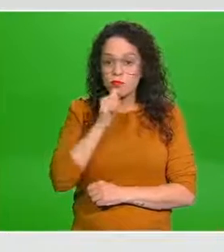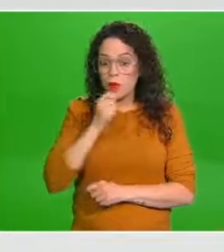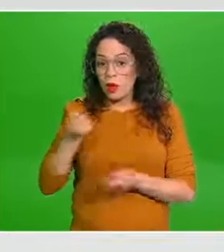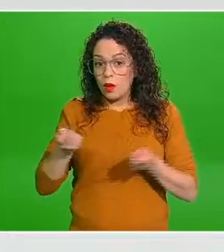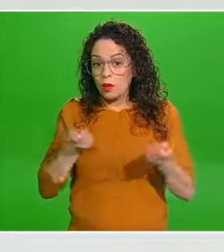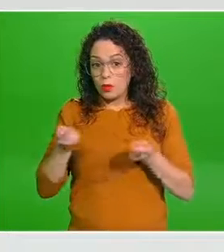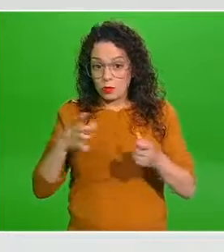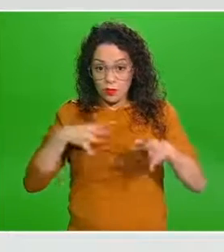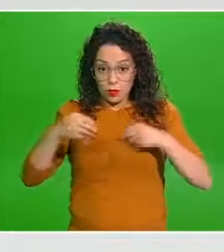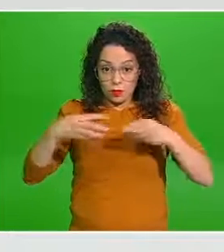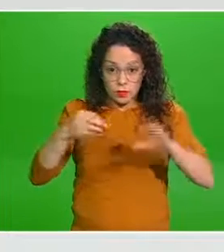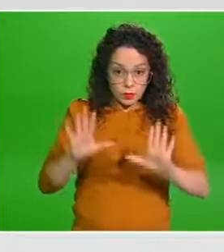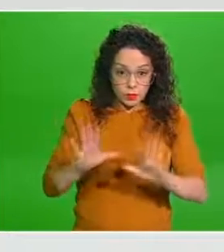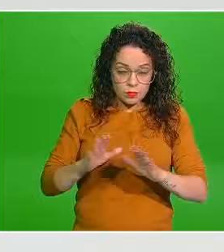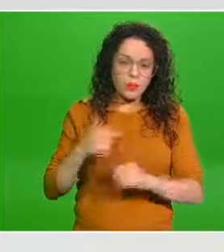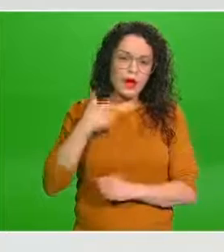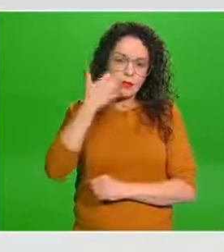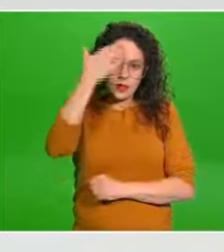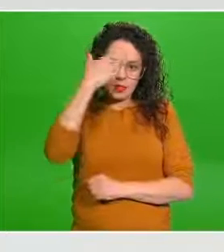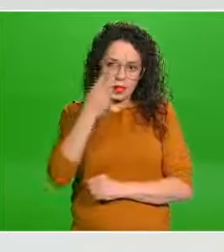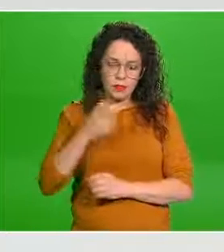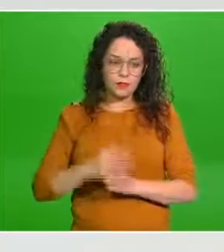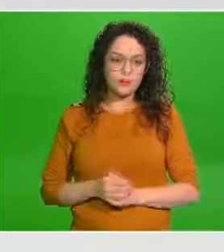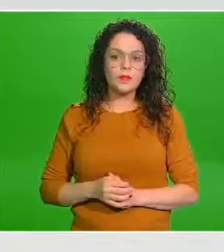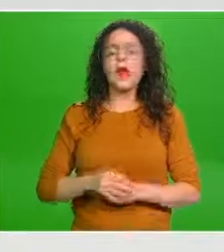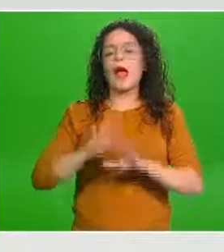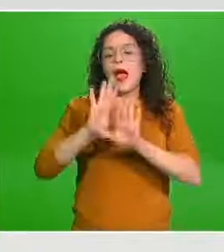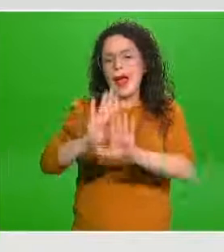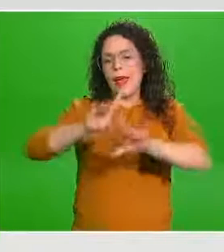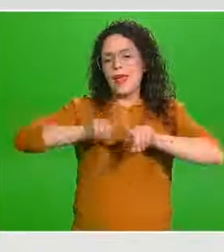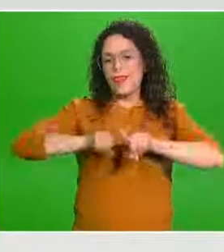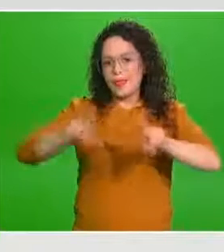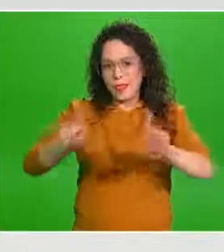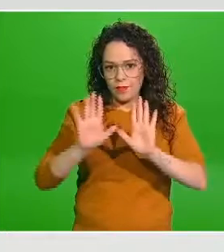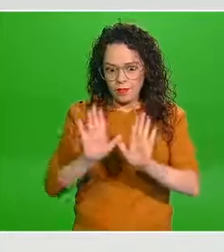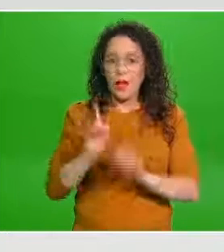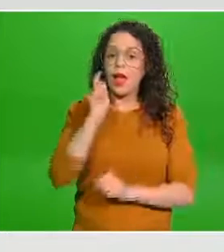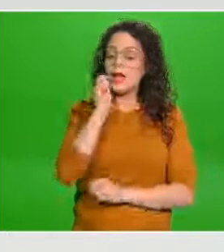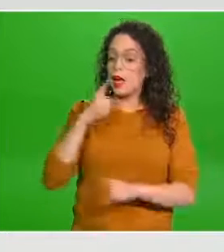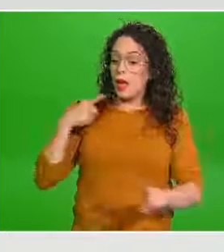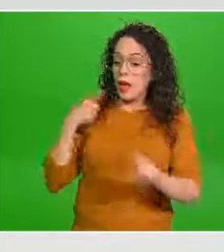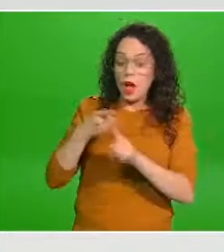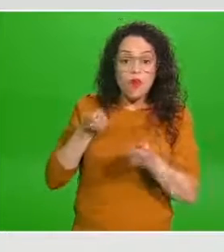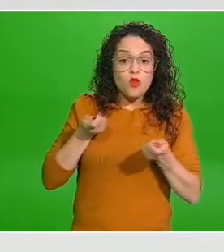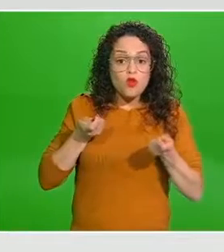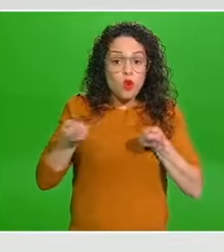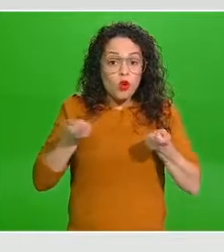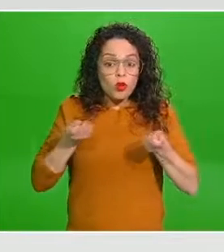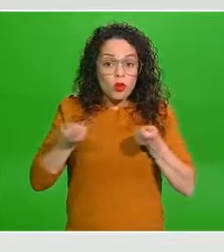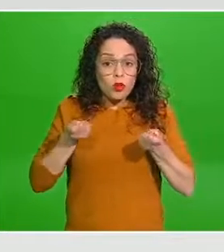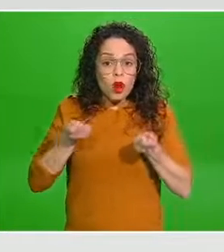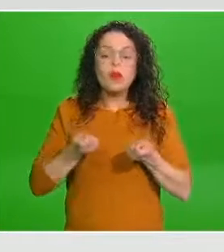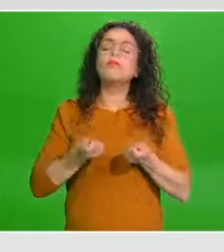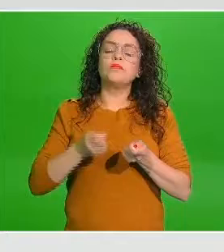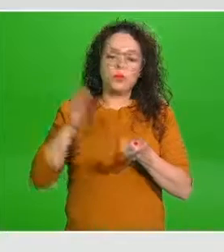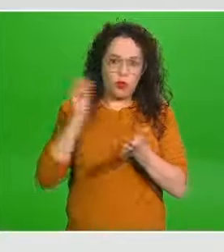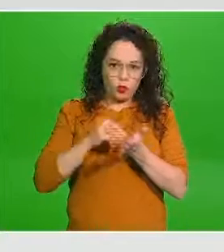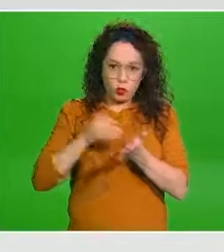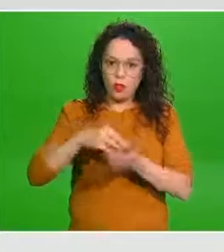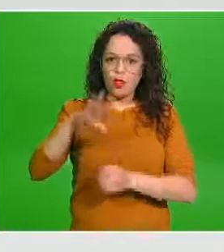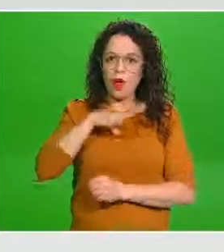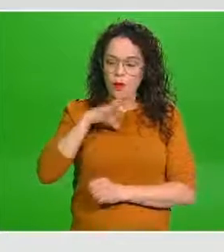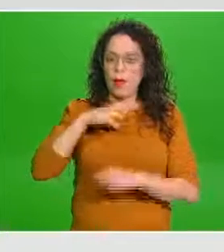epidemia. Gracias. Bueno, ahora si hablamos de control, lo que queremos decir es que pues todavía seguimos teniendo casos